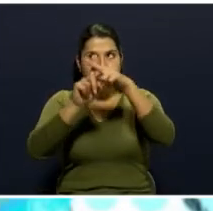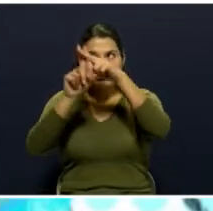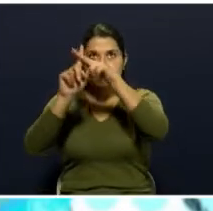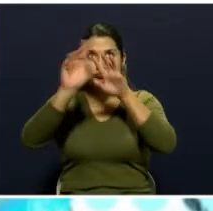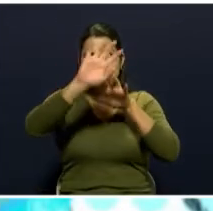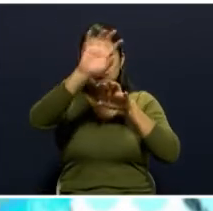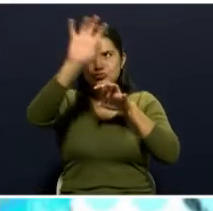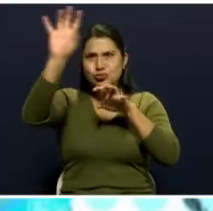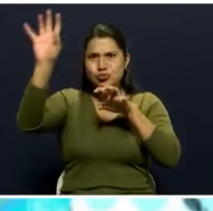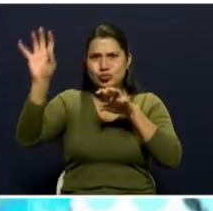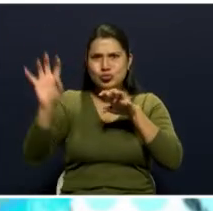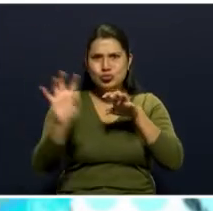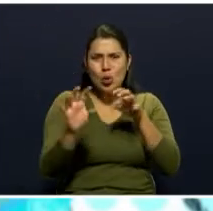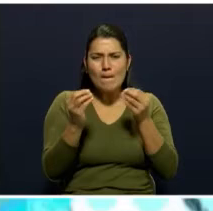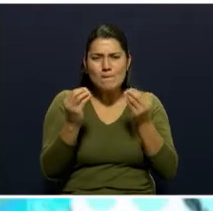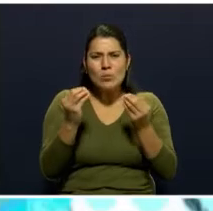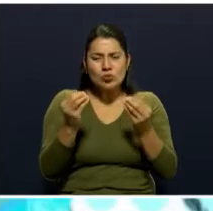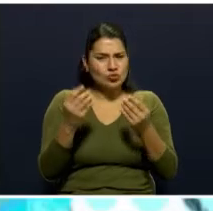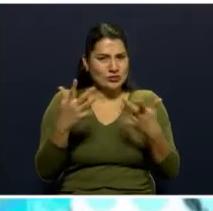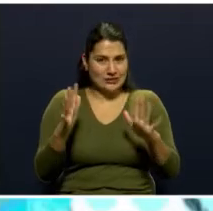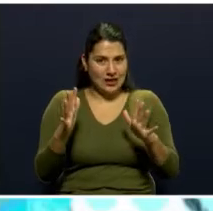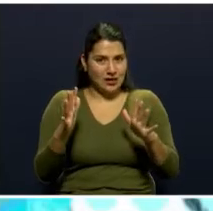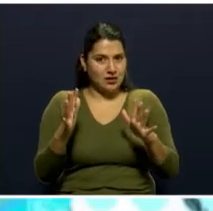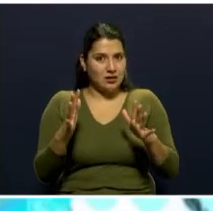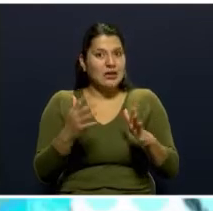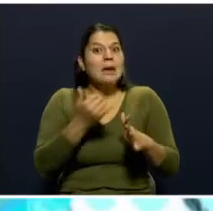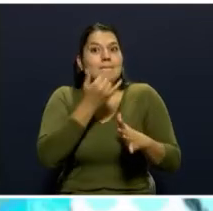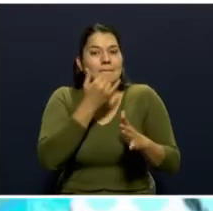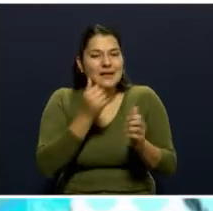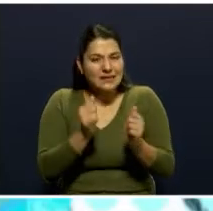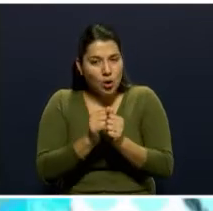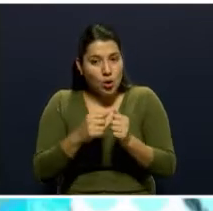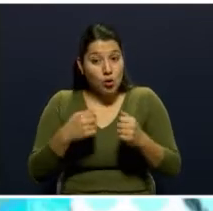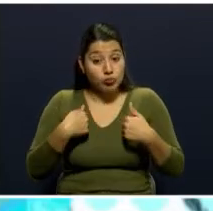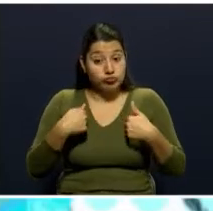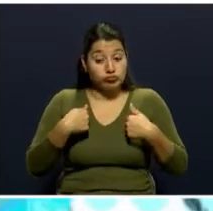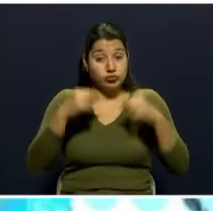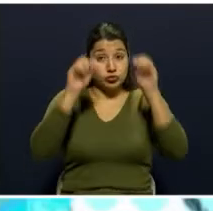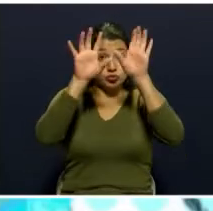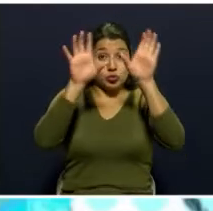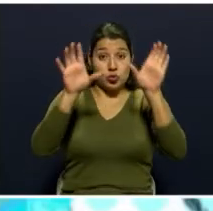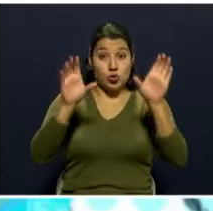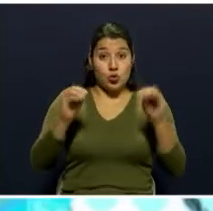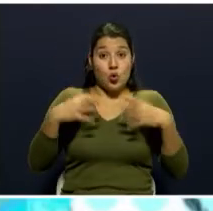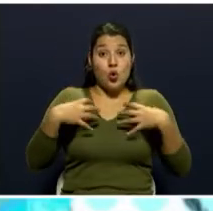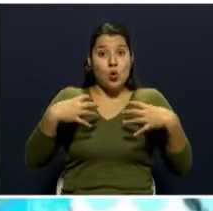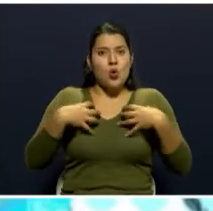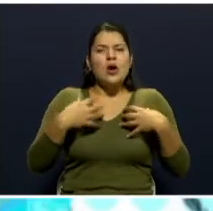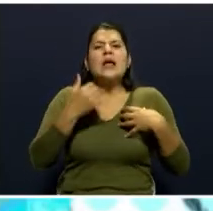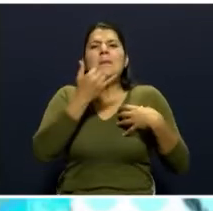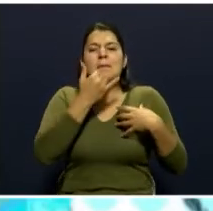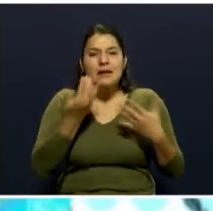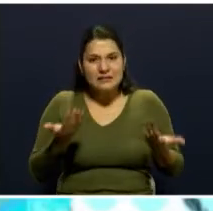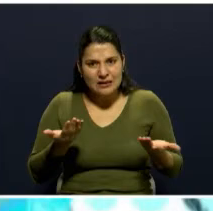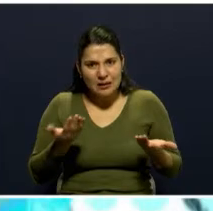zonas, ¿qué es lo que le provoca a los pulmones, por ejemplo, o al colon, por ejemplo?